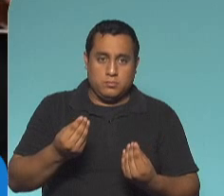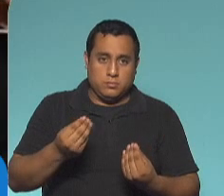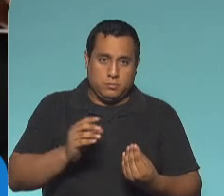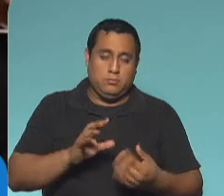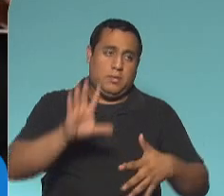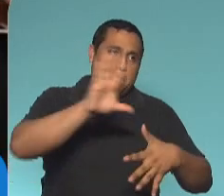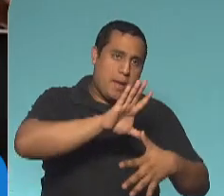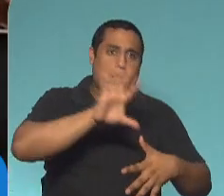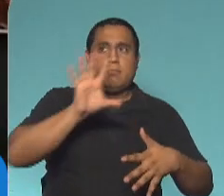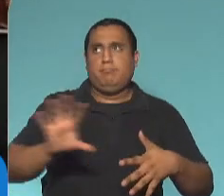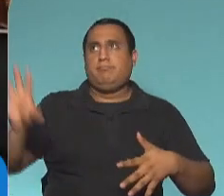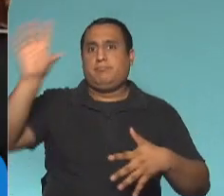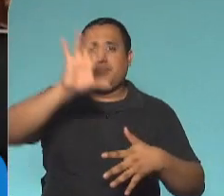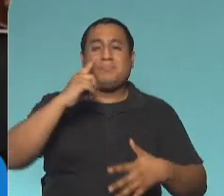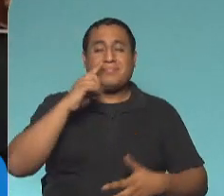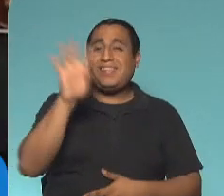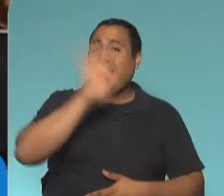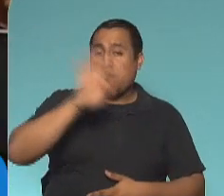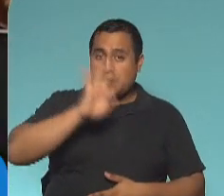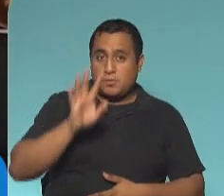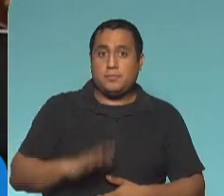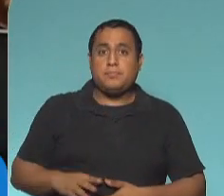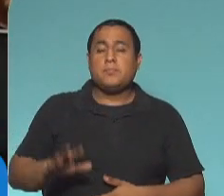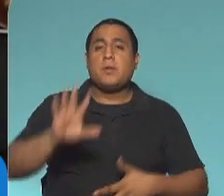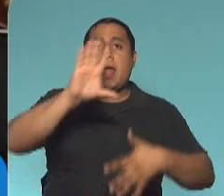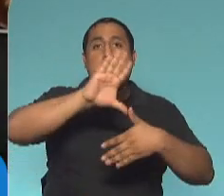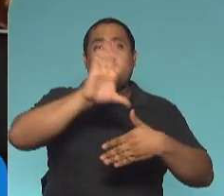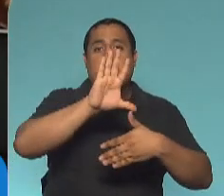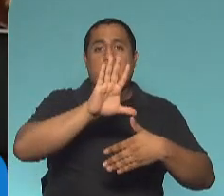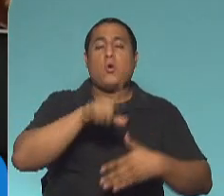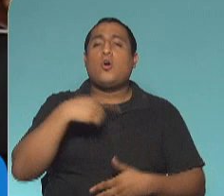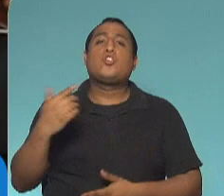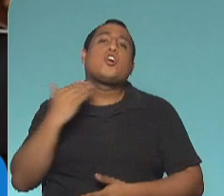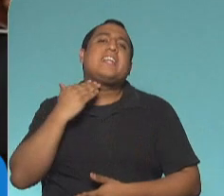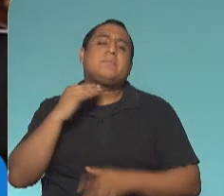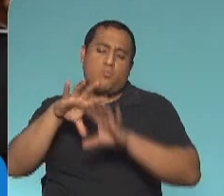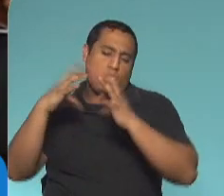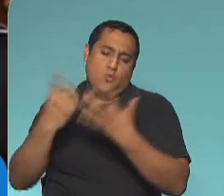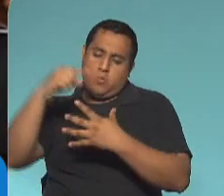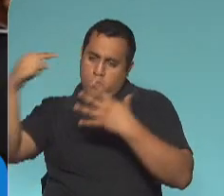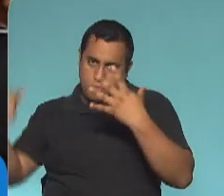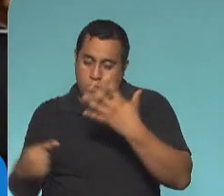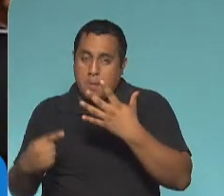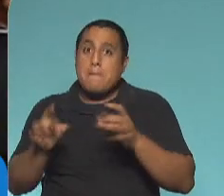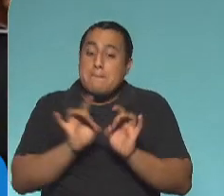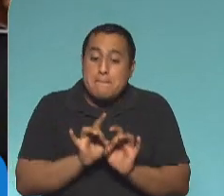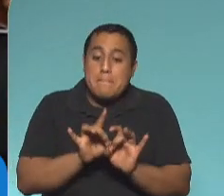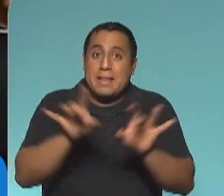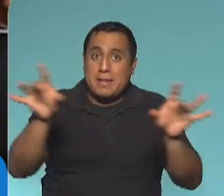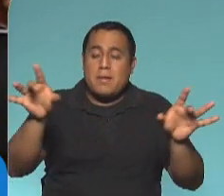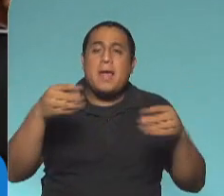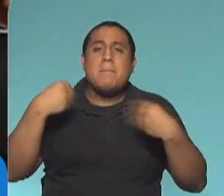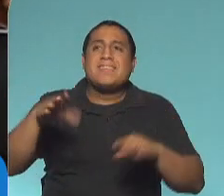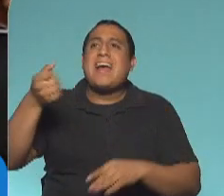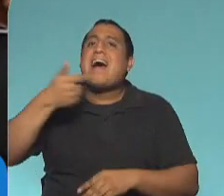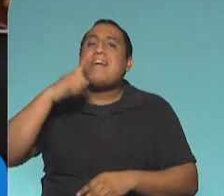de los continentes, podemos ver en amarillo al continente americano y en gris al resto del mundo cómo la pandemia inicia en